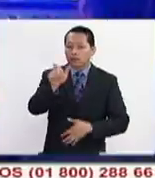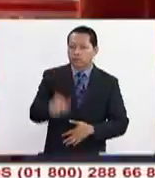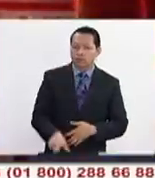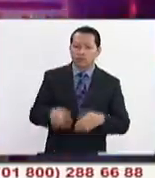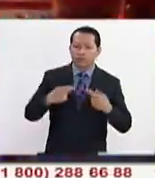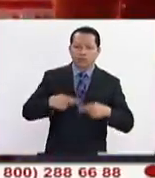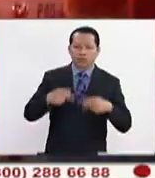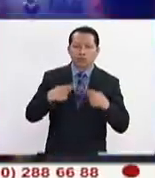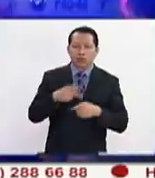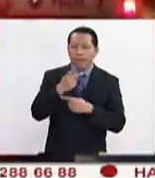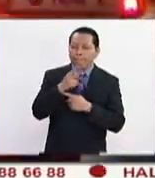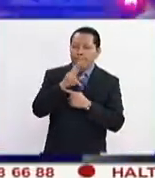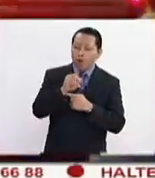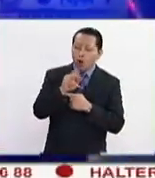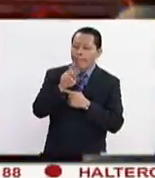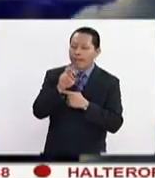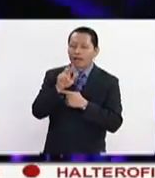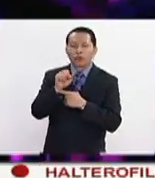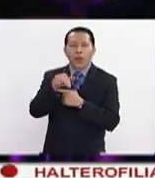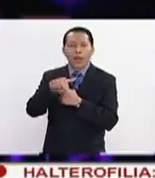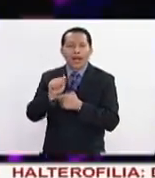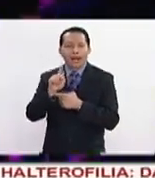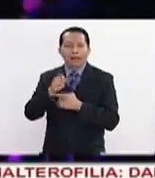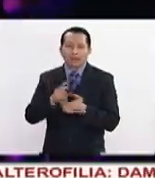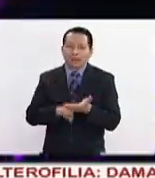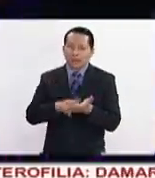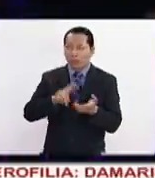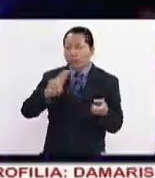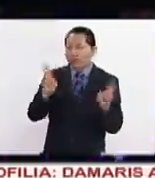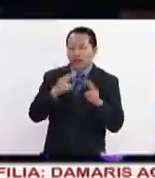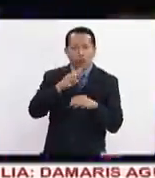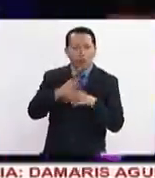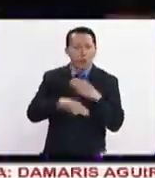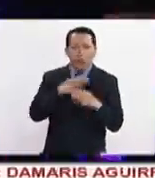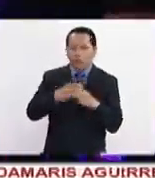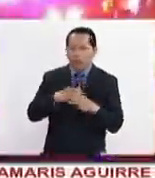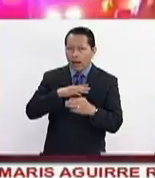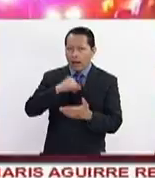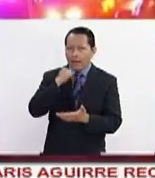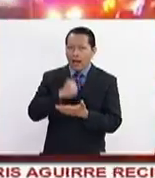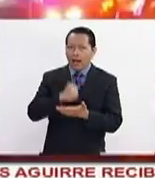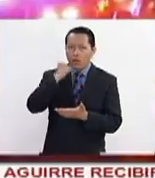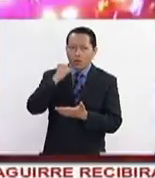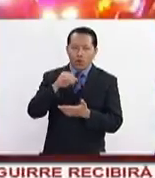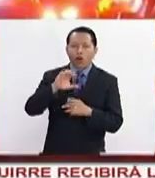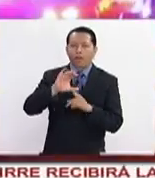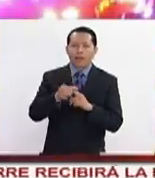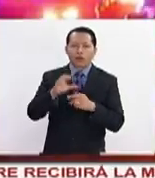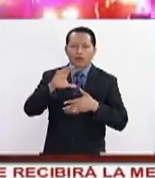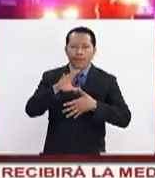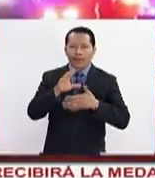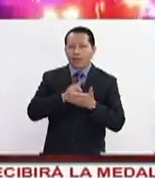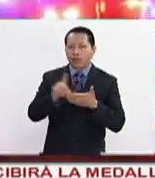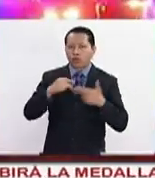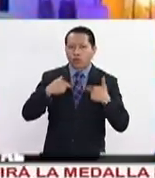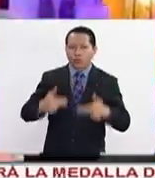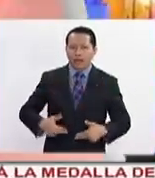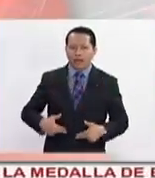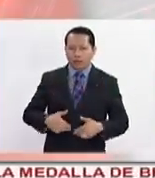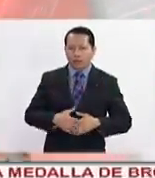es un principio de validez universal, me refiero mundial, avalado por la Comisión Interamericana de los Derechos